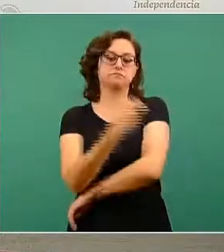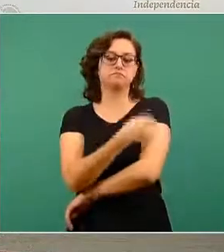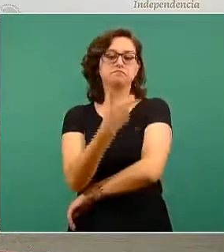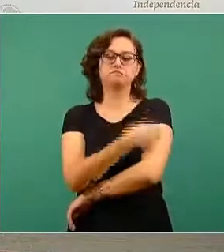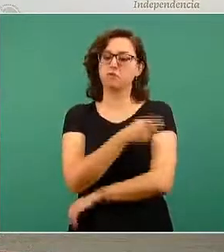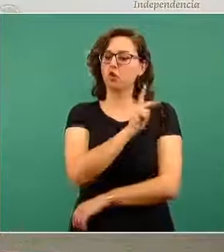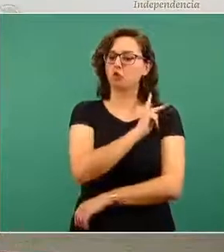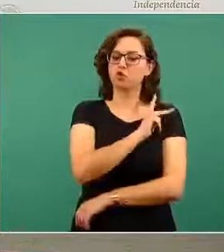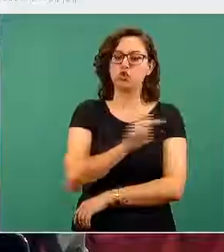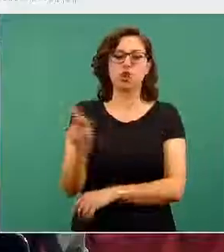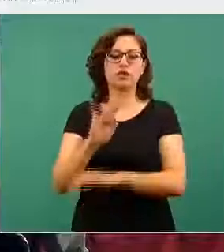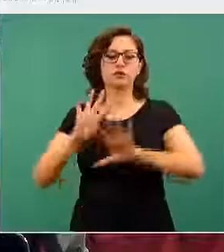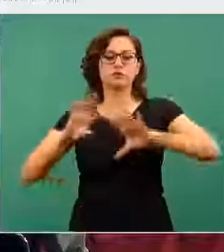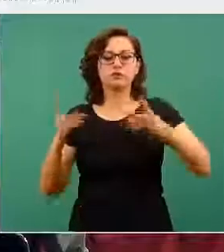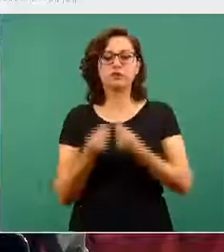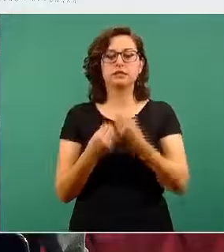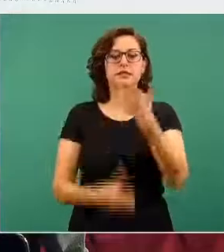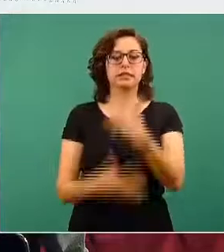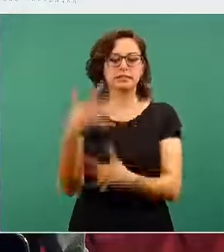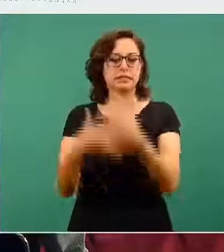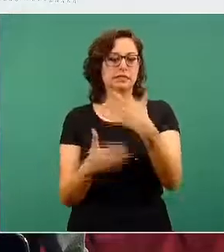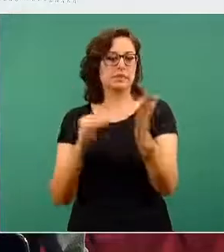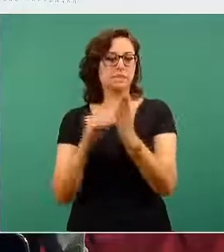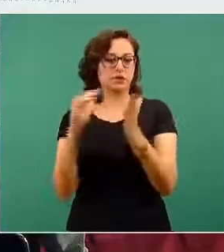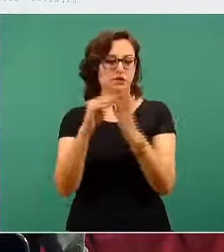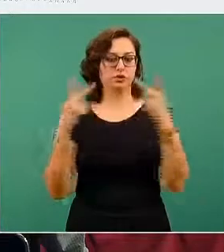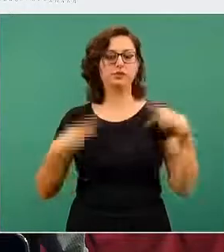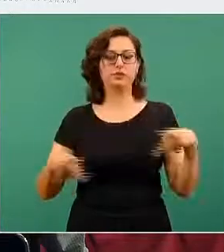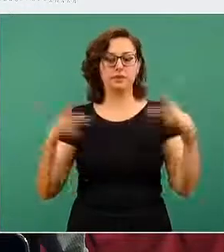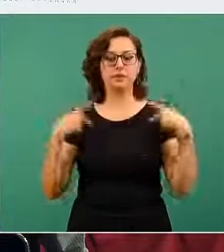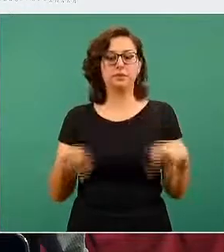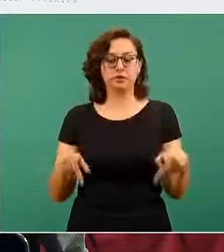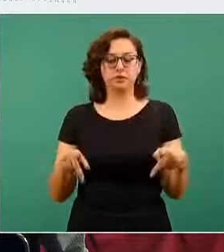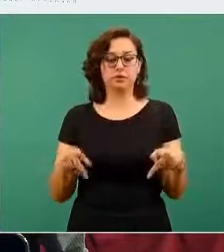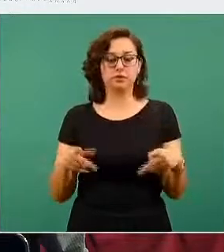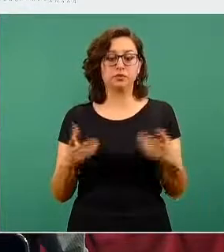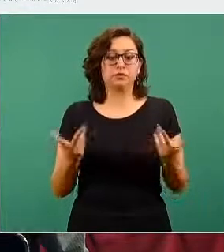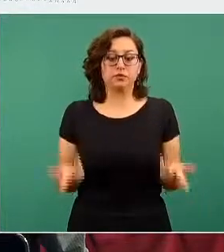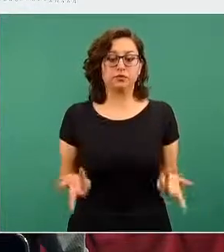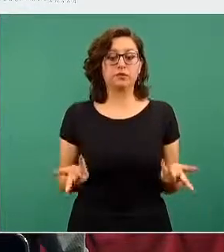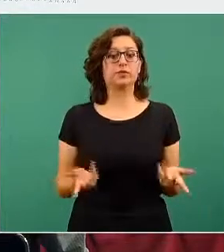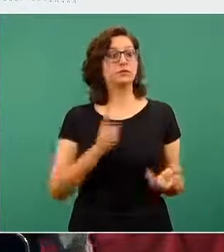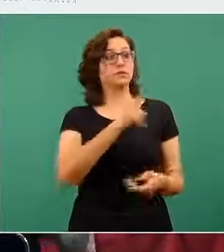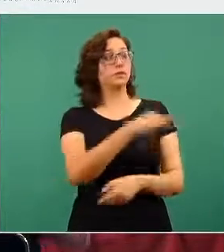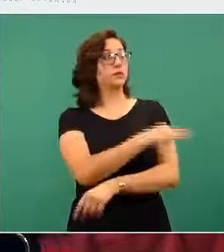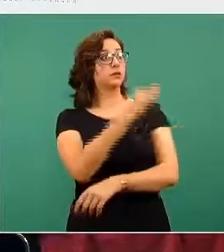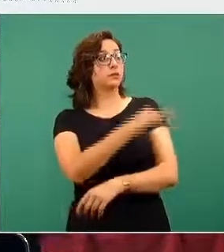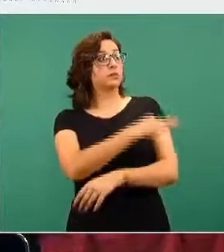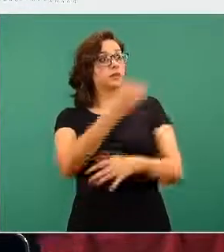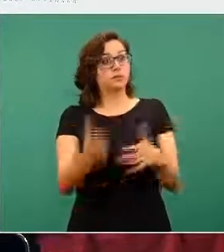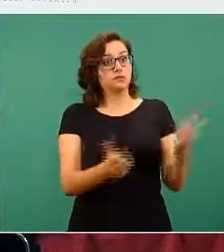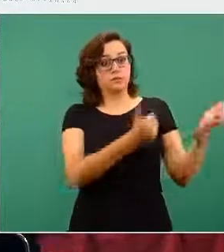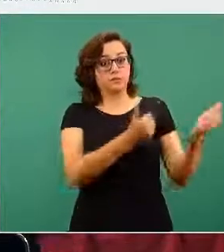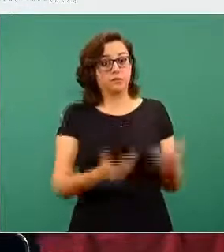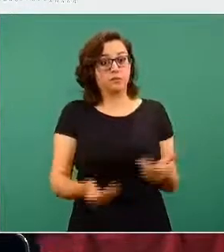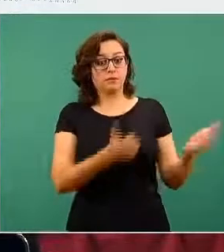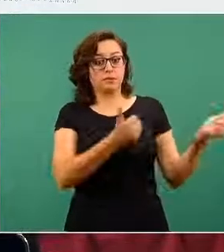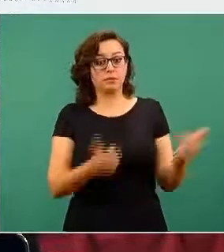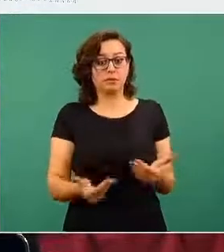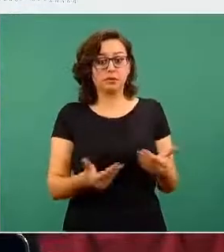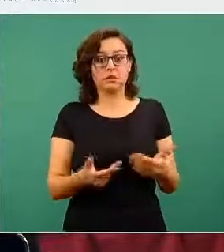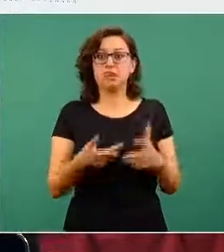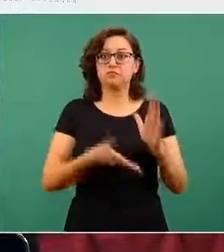adultas mayores. Son alrededor de 15 millones de personas y de acuerdo a la llegada de las vacunas y la operación de las